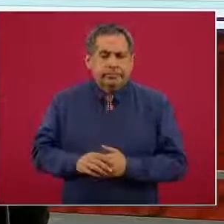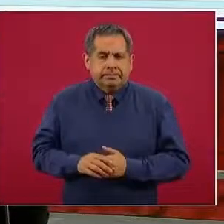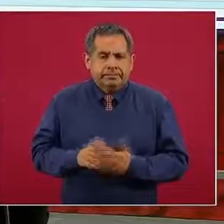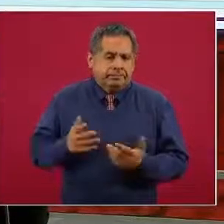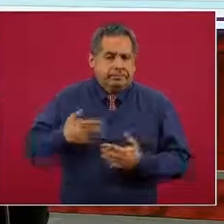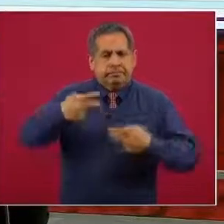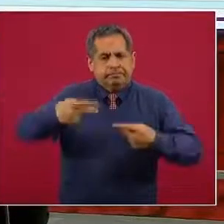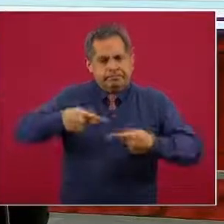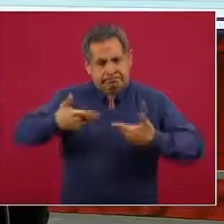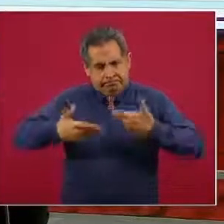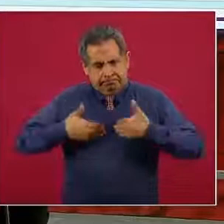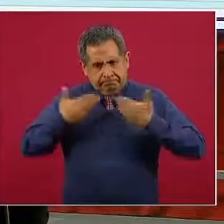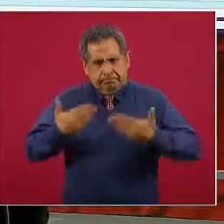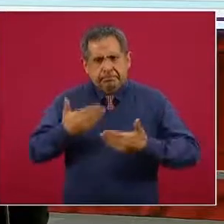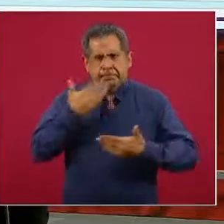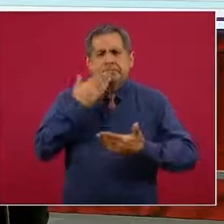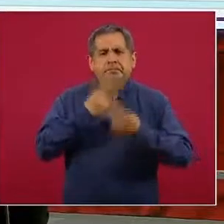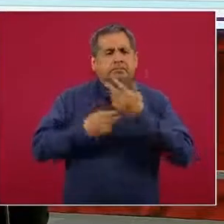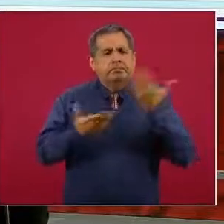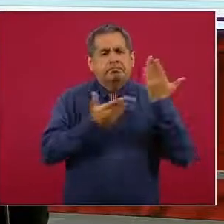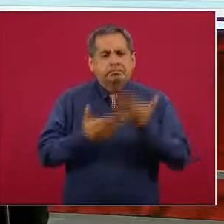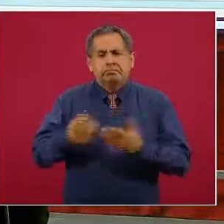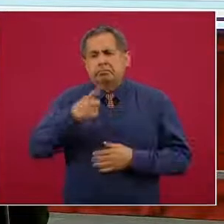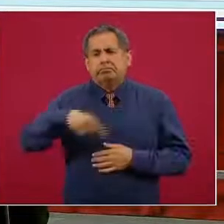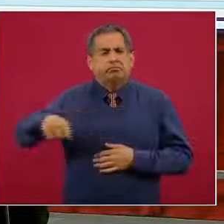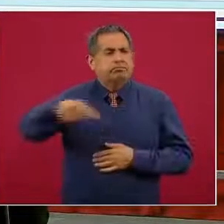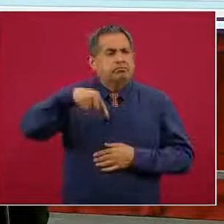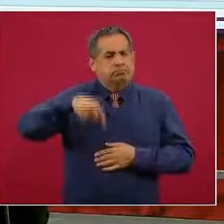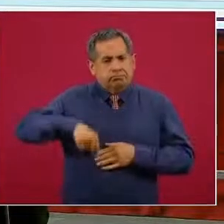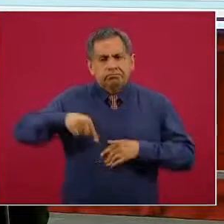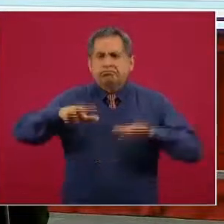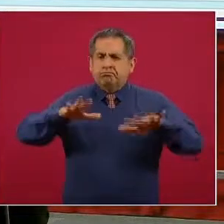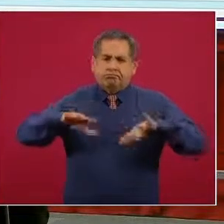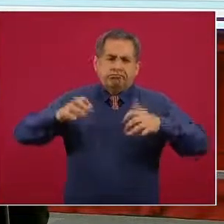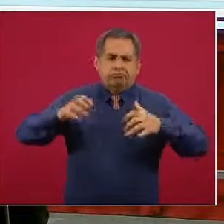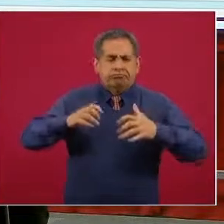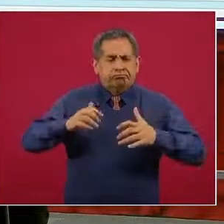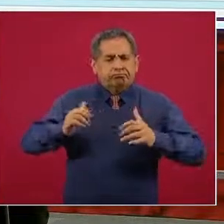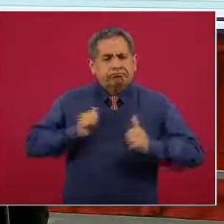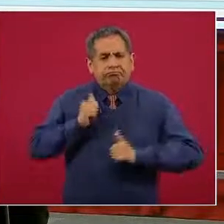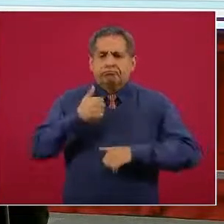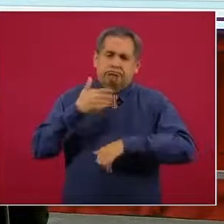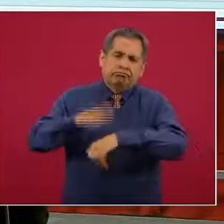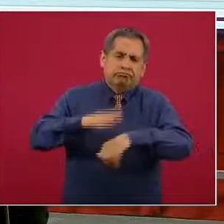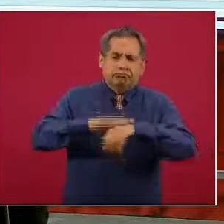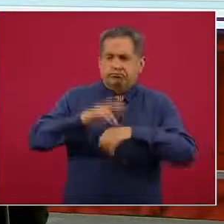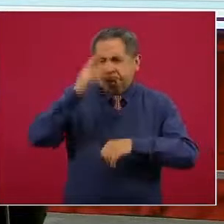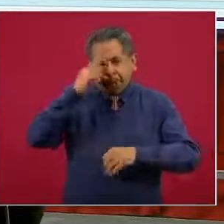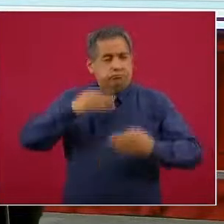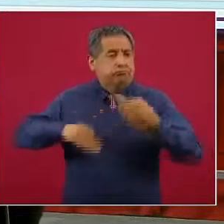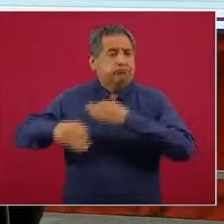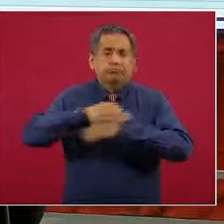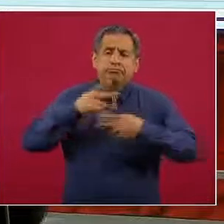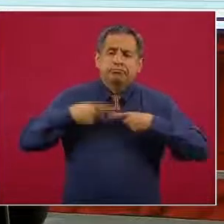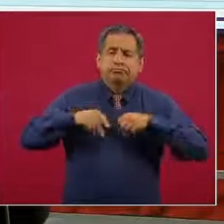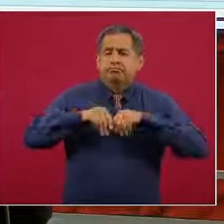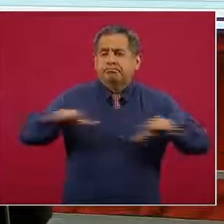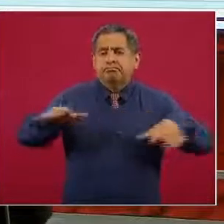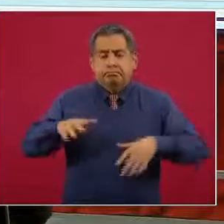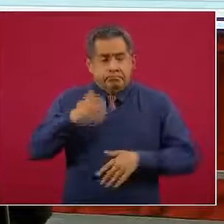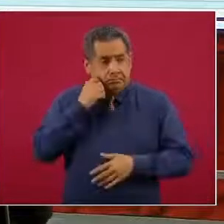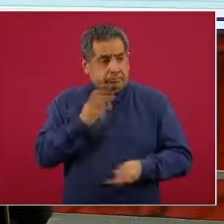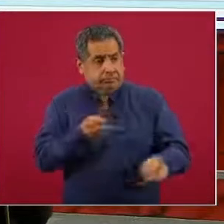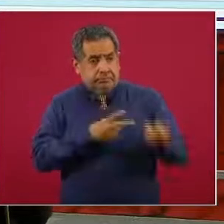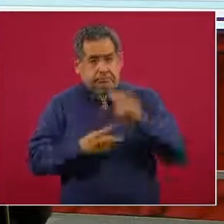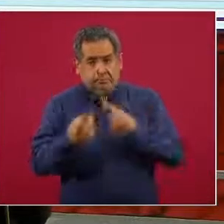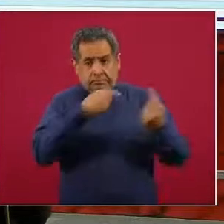de preguntarlo. Siguen siendo bienvenidas y bienvenidos a este espacio. Aprovechamos para recordarle a todos los medios de comunicación que si ustedes